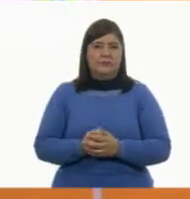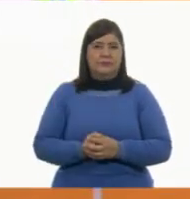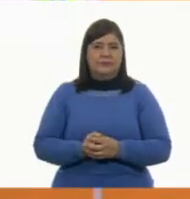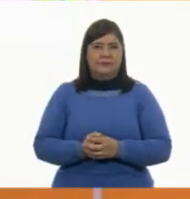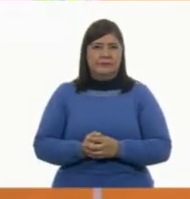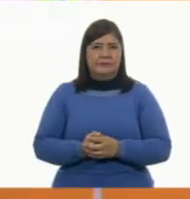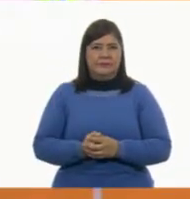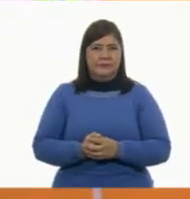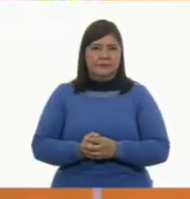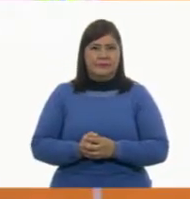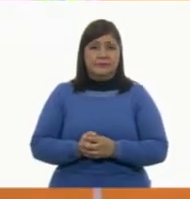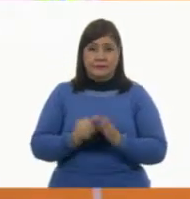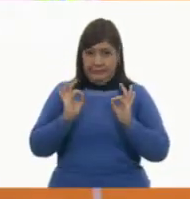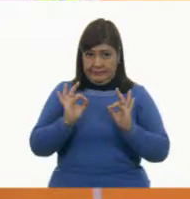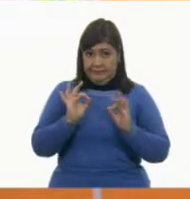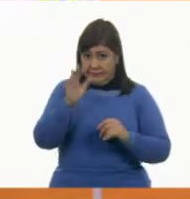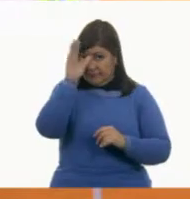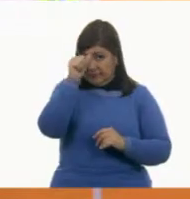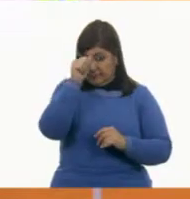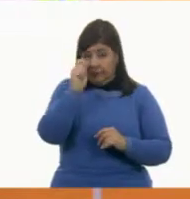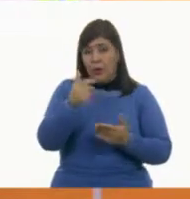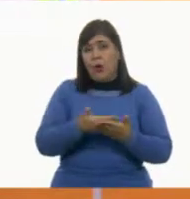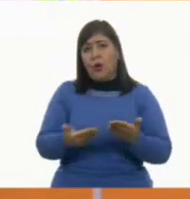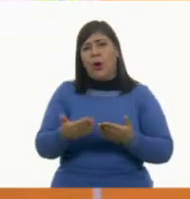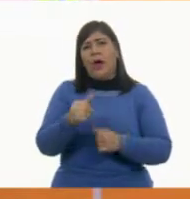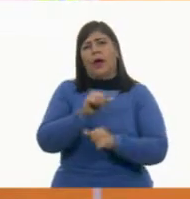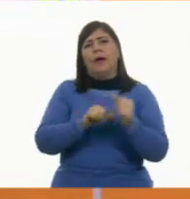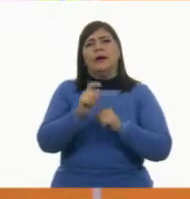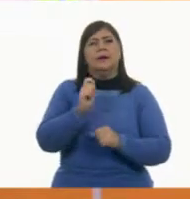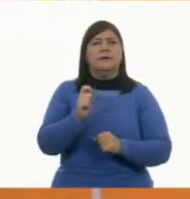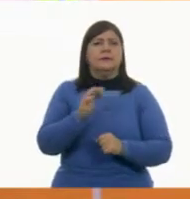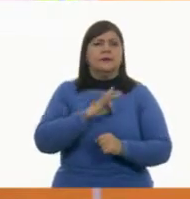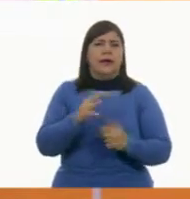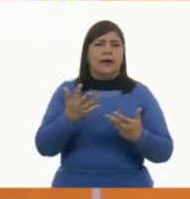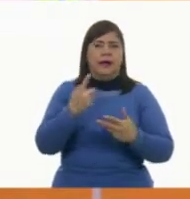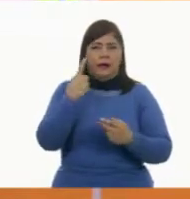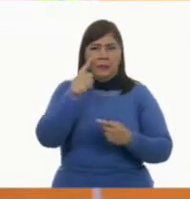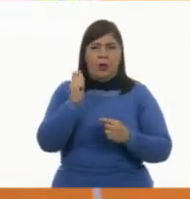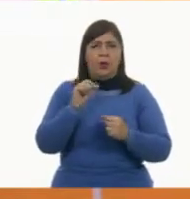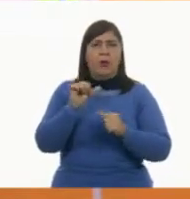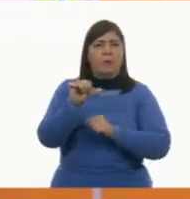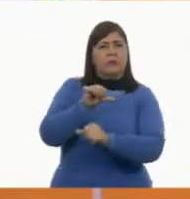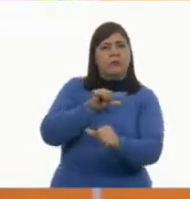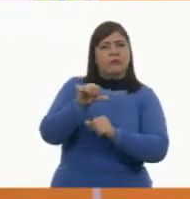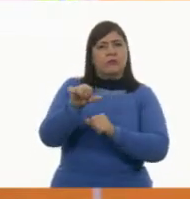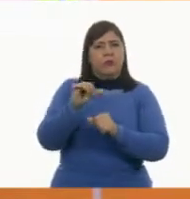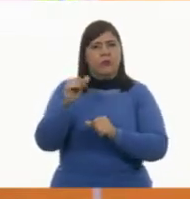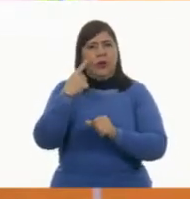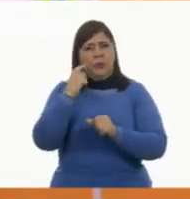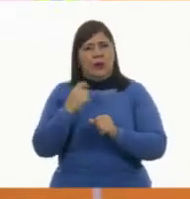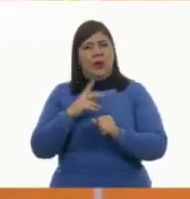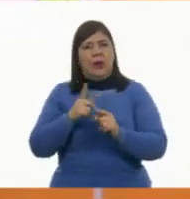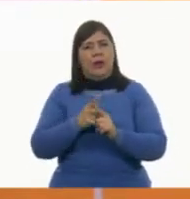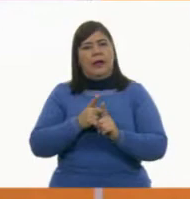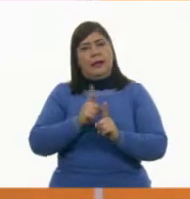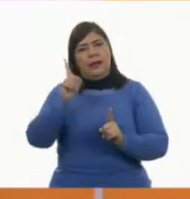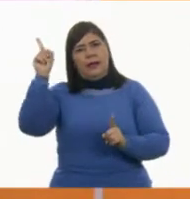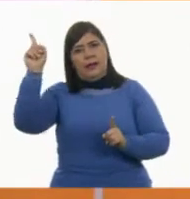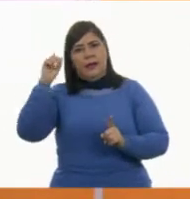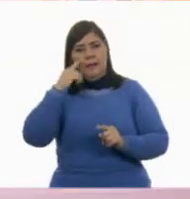4. ¿Ok? Bien, ahora vamos a hacerlo, pero combinando un brazo lateral y una trayectoria en